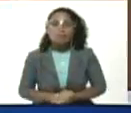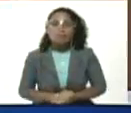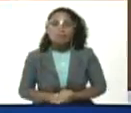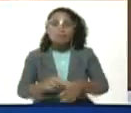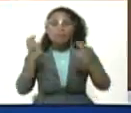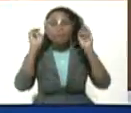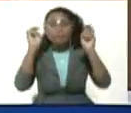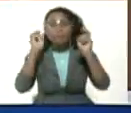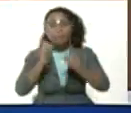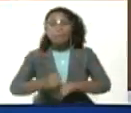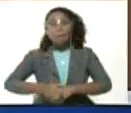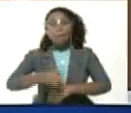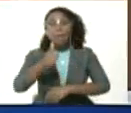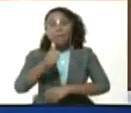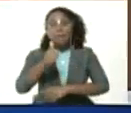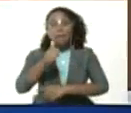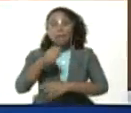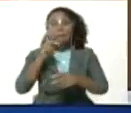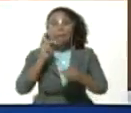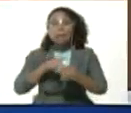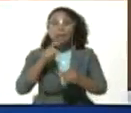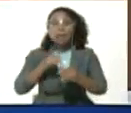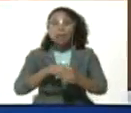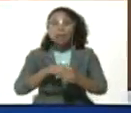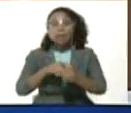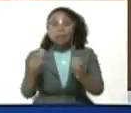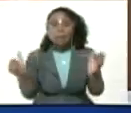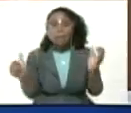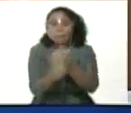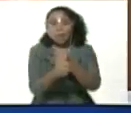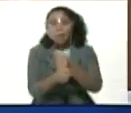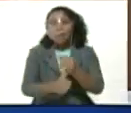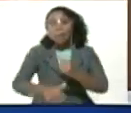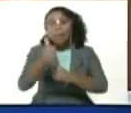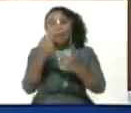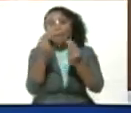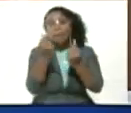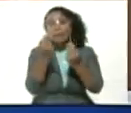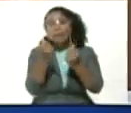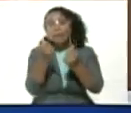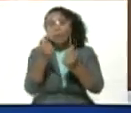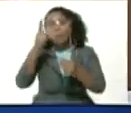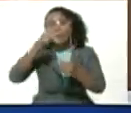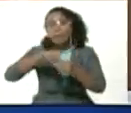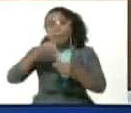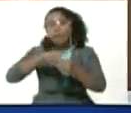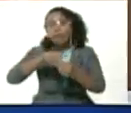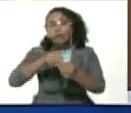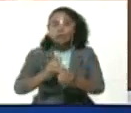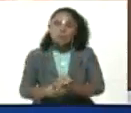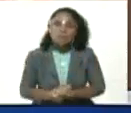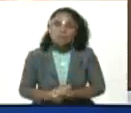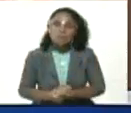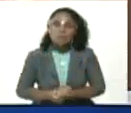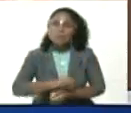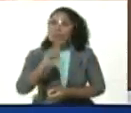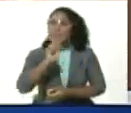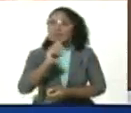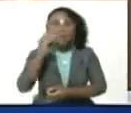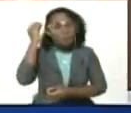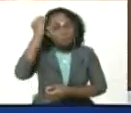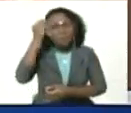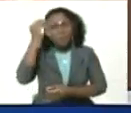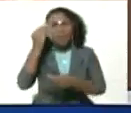Producir más petróleo, conseguir más precio por el petróleo, y no se pensaba en